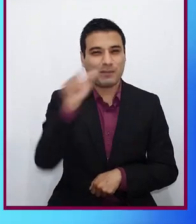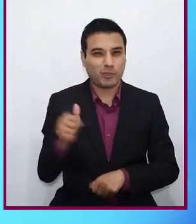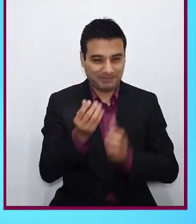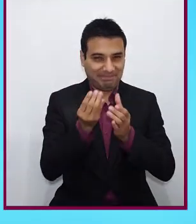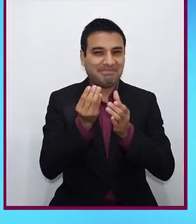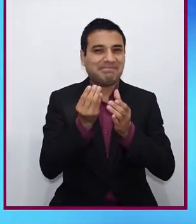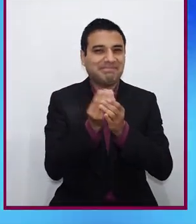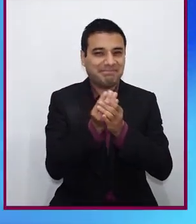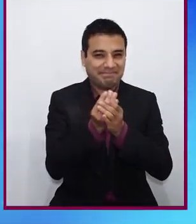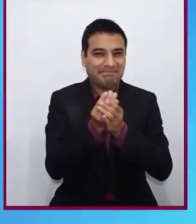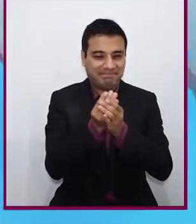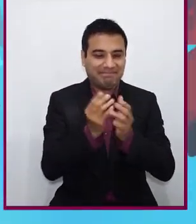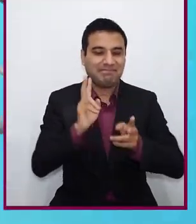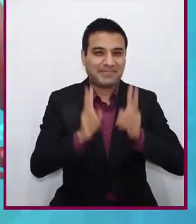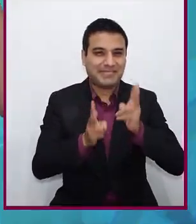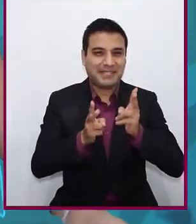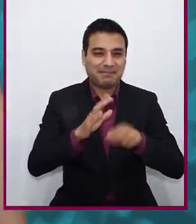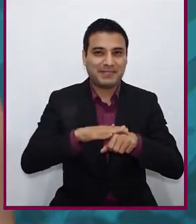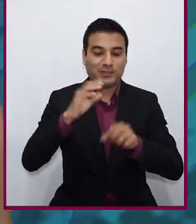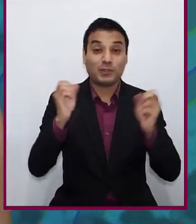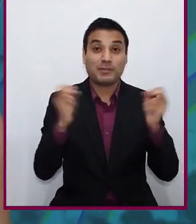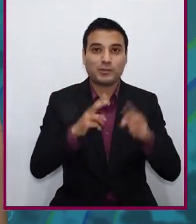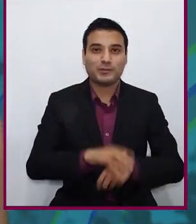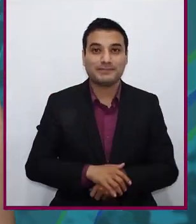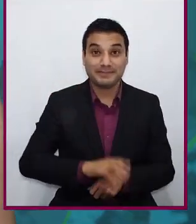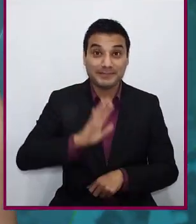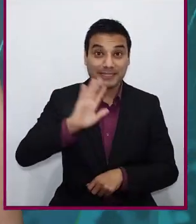nos vemos en el agua